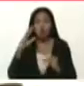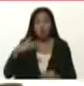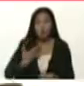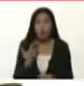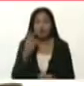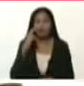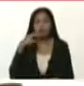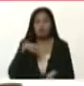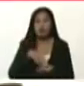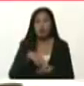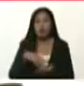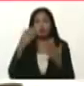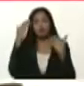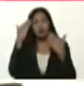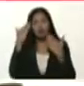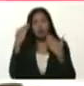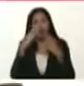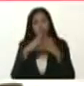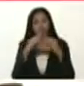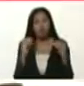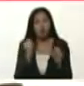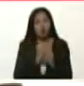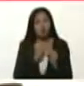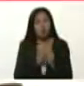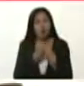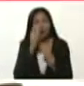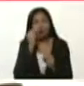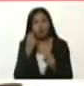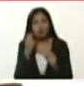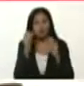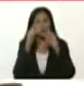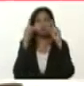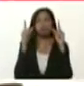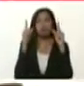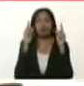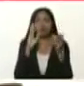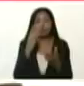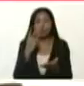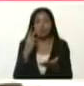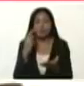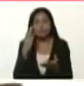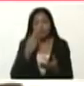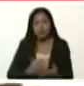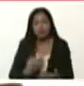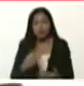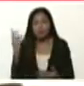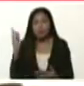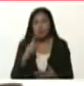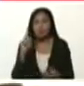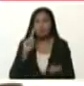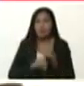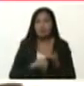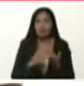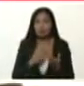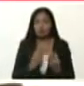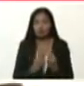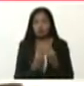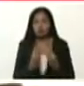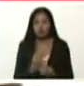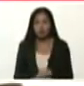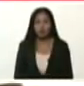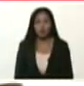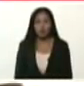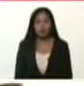paré en un lugar a saludar a los trabajadores. Quedaron sorprendidos a saludarlos, venía con Cilia. ¿Mm?